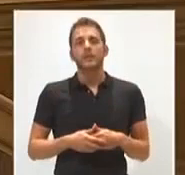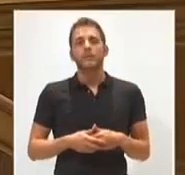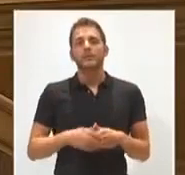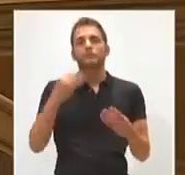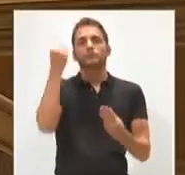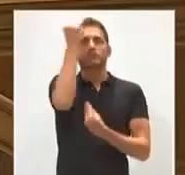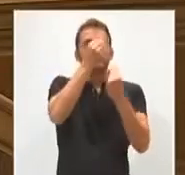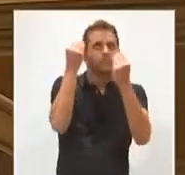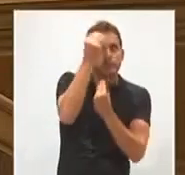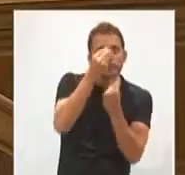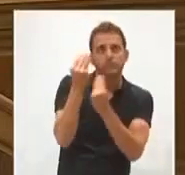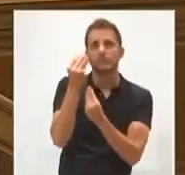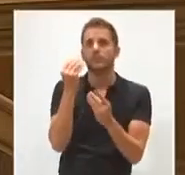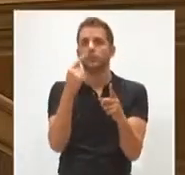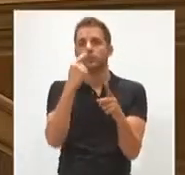reflexiones